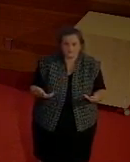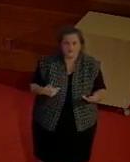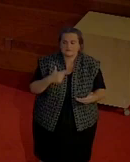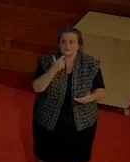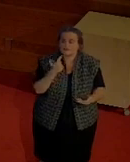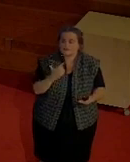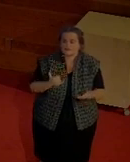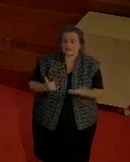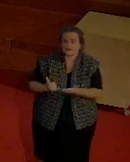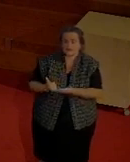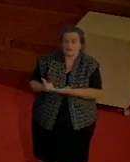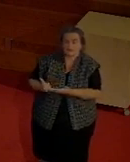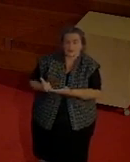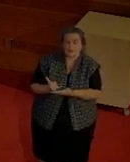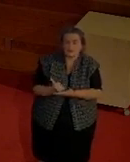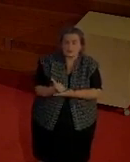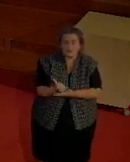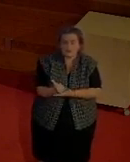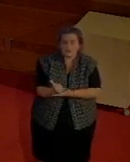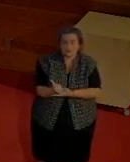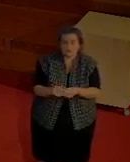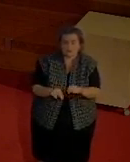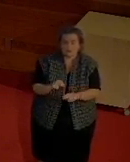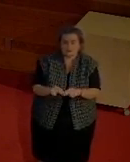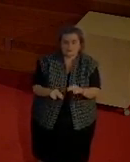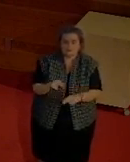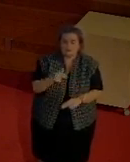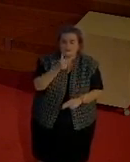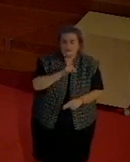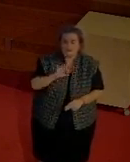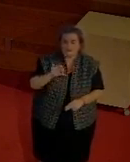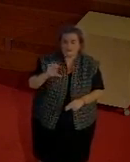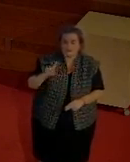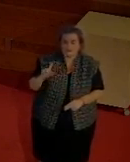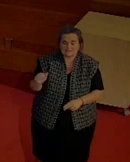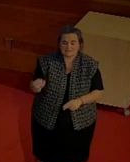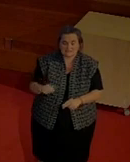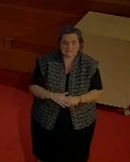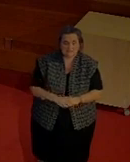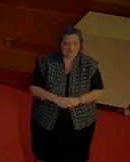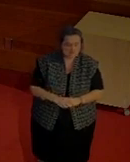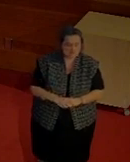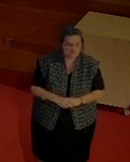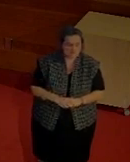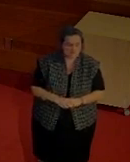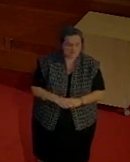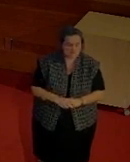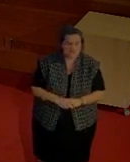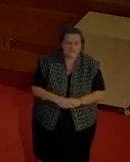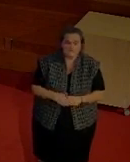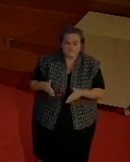nueva ruta de la seda en términos más oficiales la franja y la ruta la franja y la